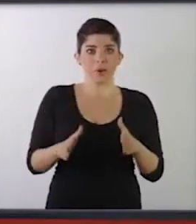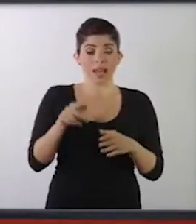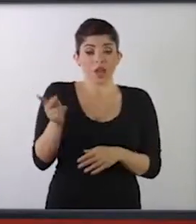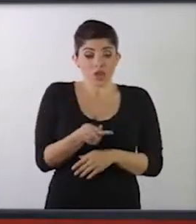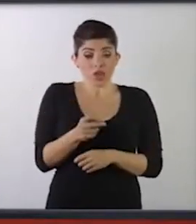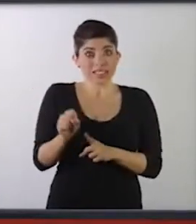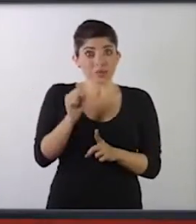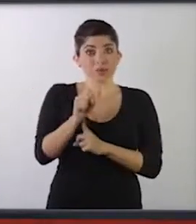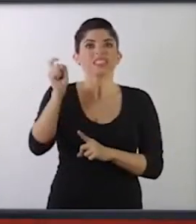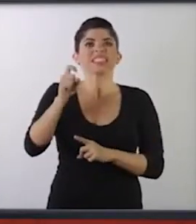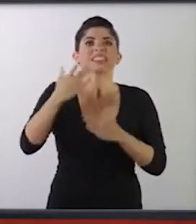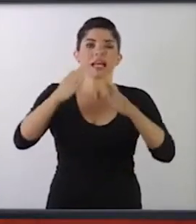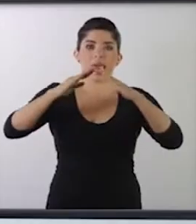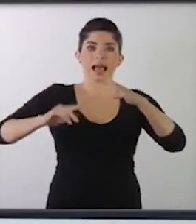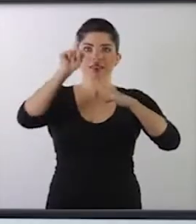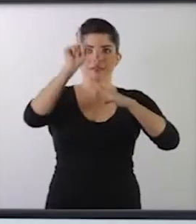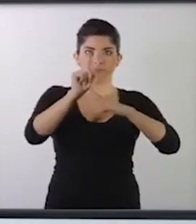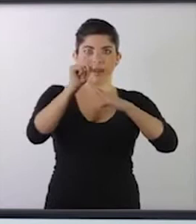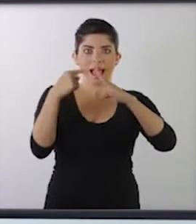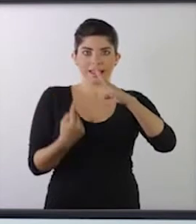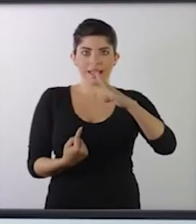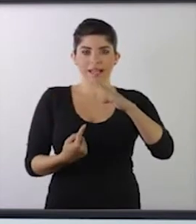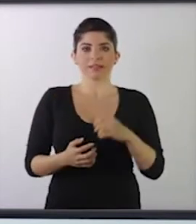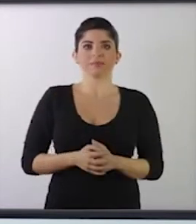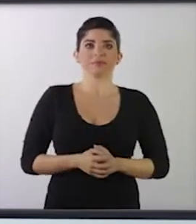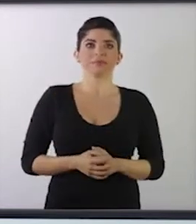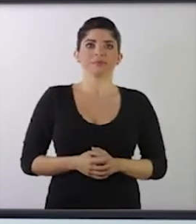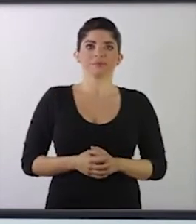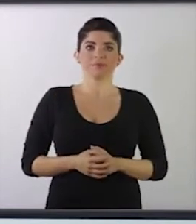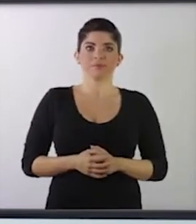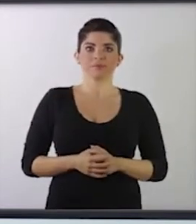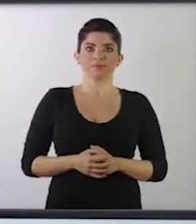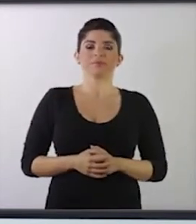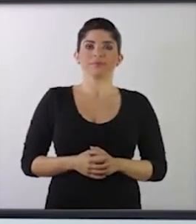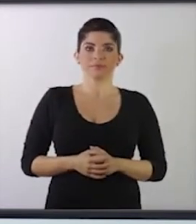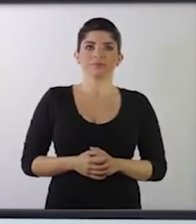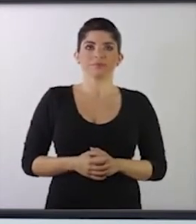necesitarás conectar una antena. La televisión digital abierta y gratuita ha llegado. ¡Prepárate!